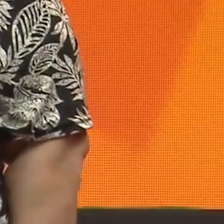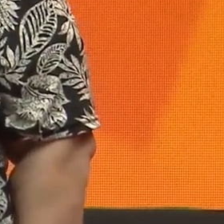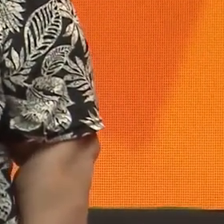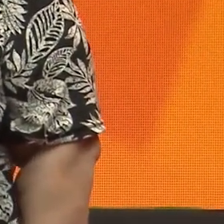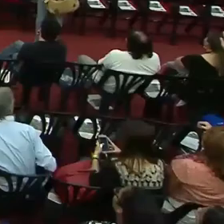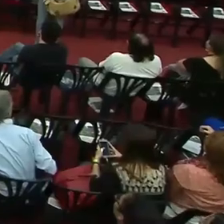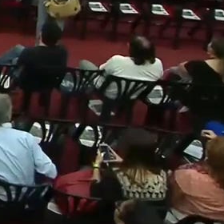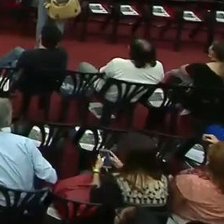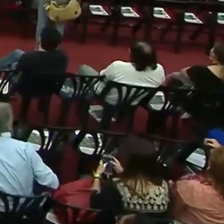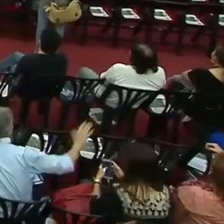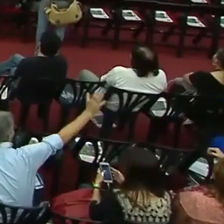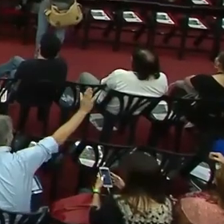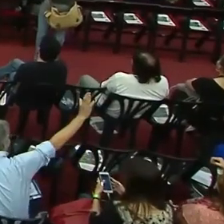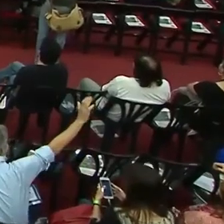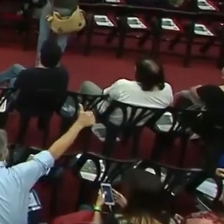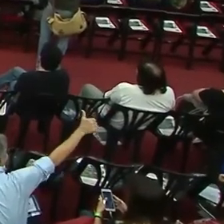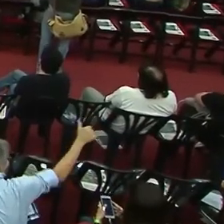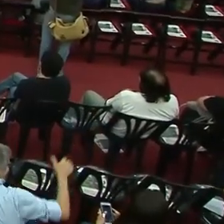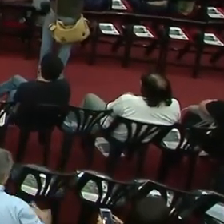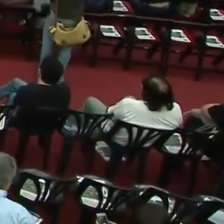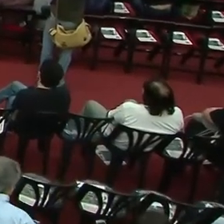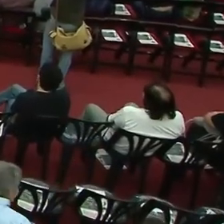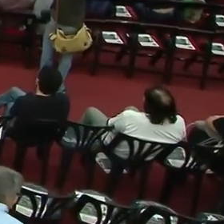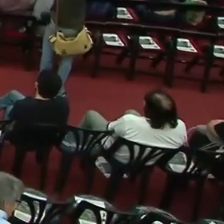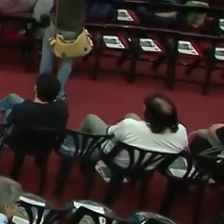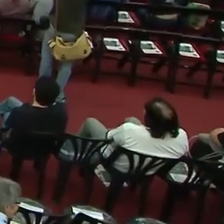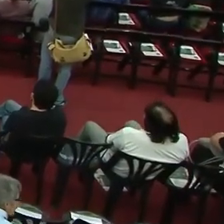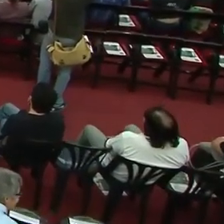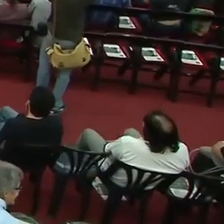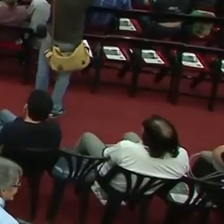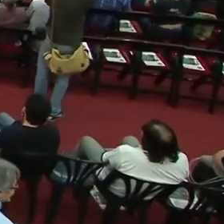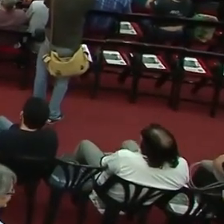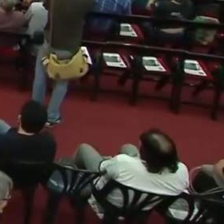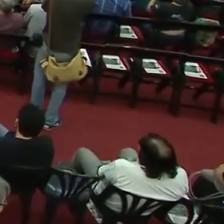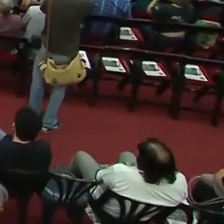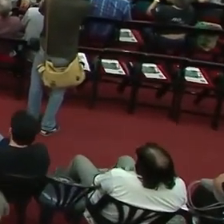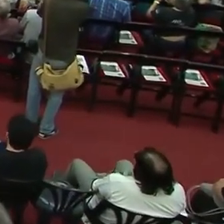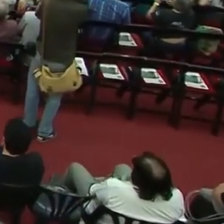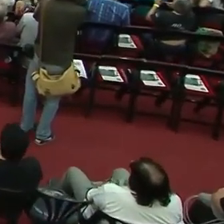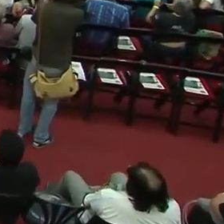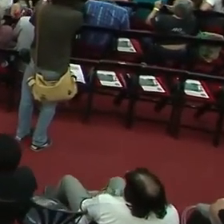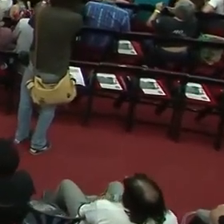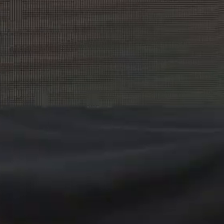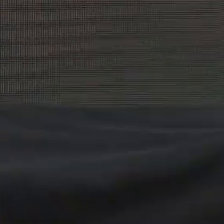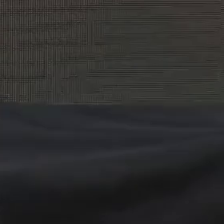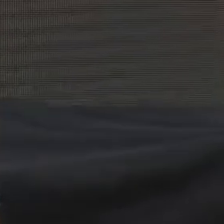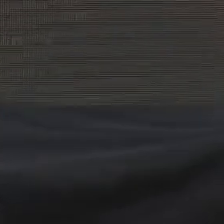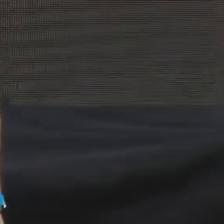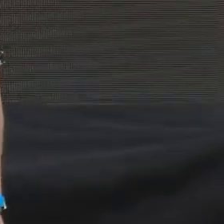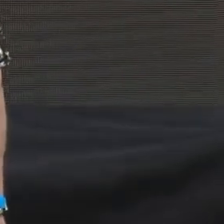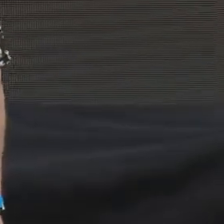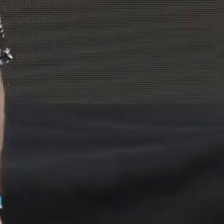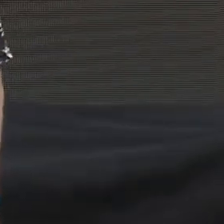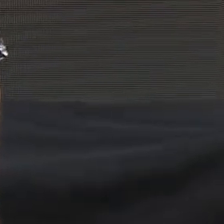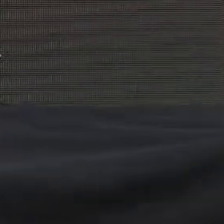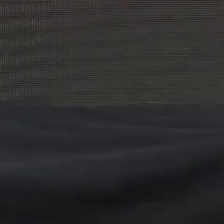con unos 1.000 lugares de debates, con 4 sedes, y necesitamos crear, recrear